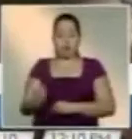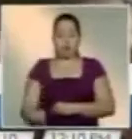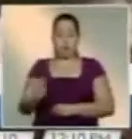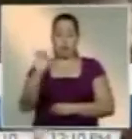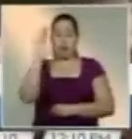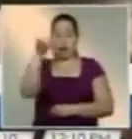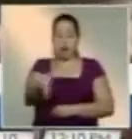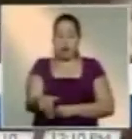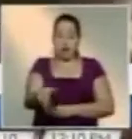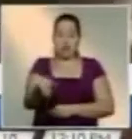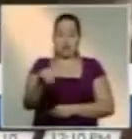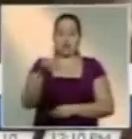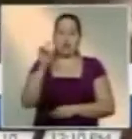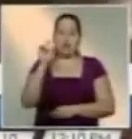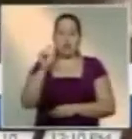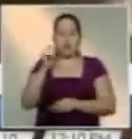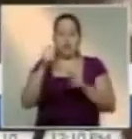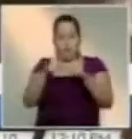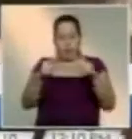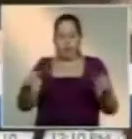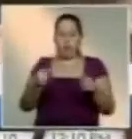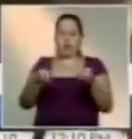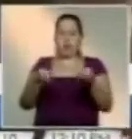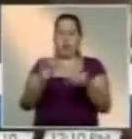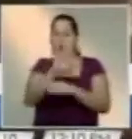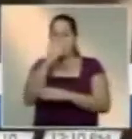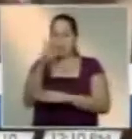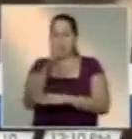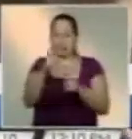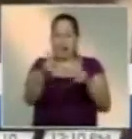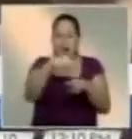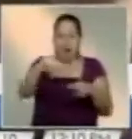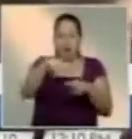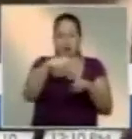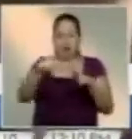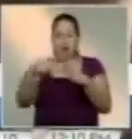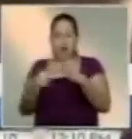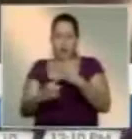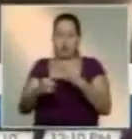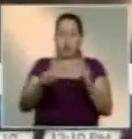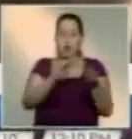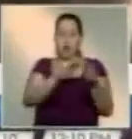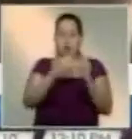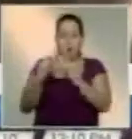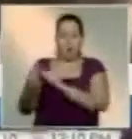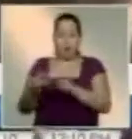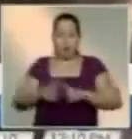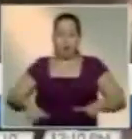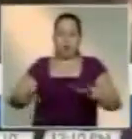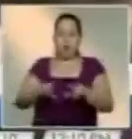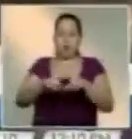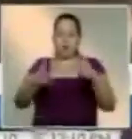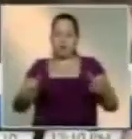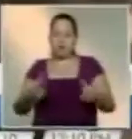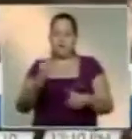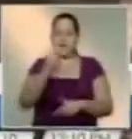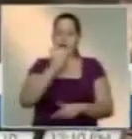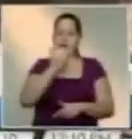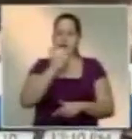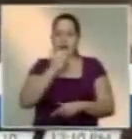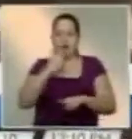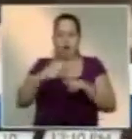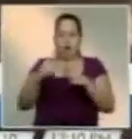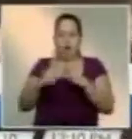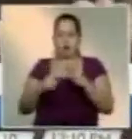no solamente la Punta, Mata Redonda y la Esmeralda, sino también todos los sectores que están allí, Brisas del Lago, Las Vegas 1,